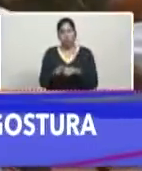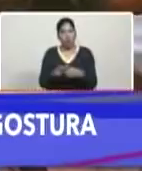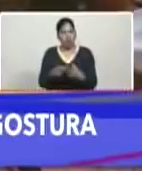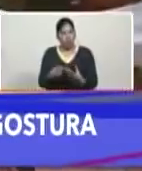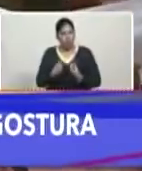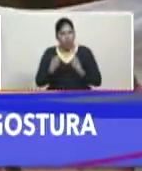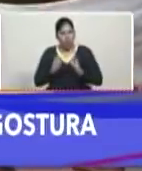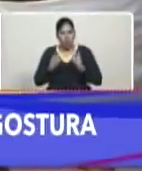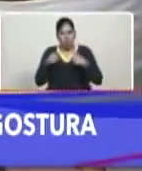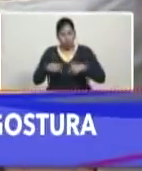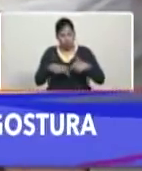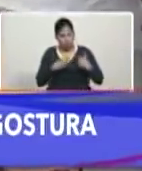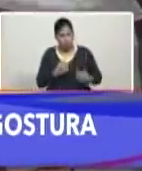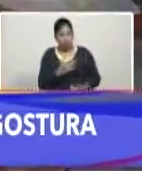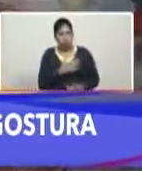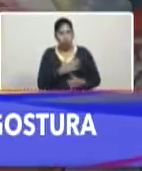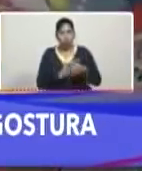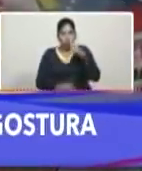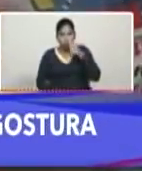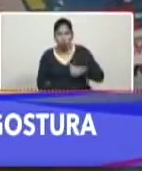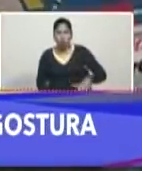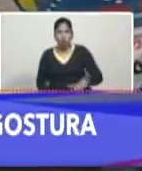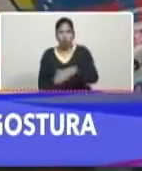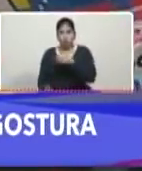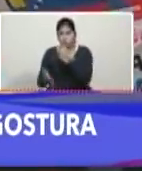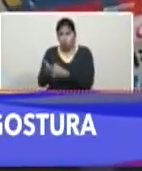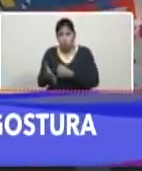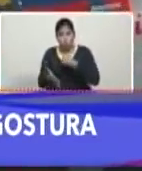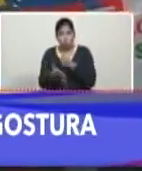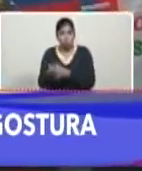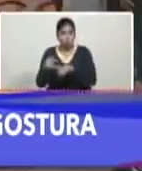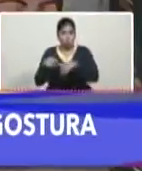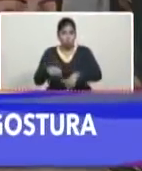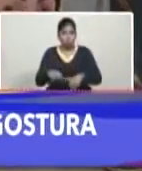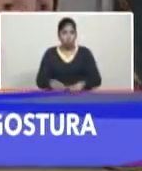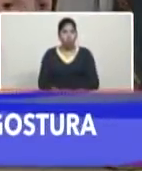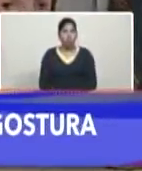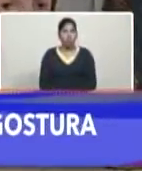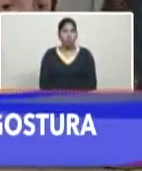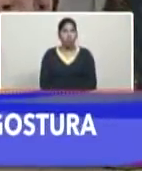en su pueblo y en nuestra lucha de hoy.